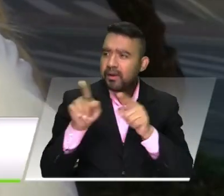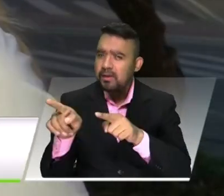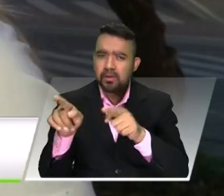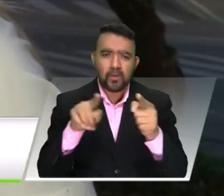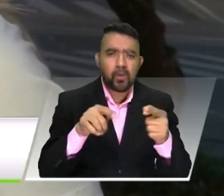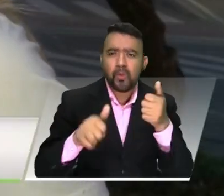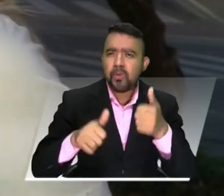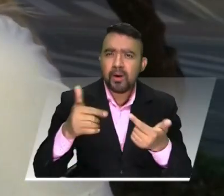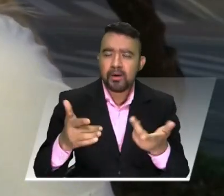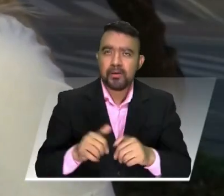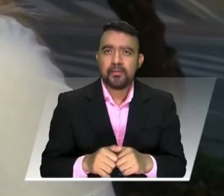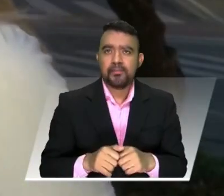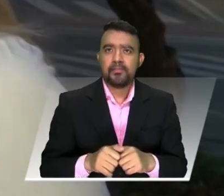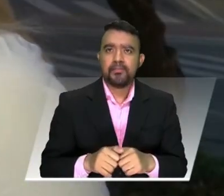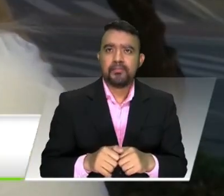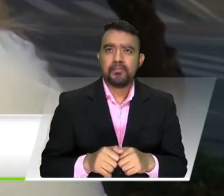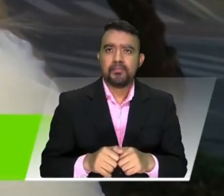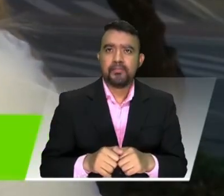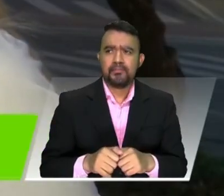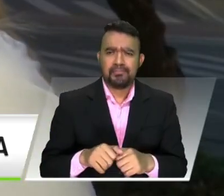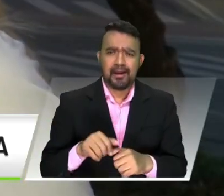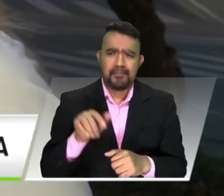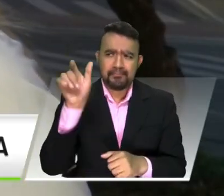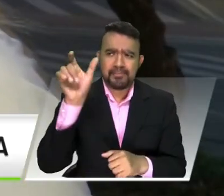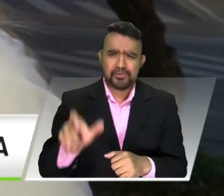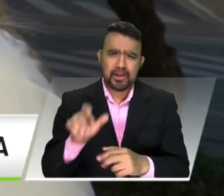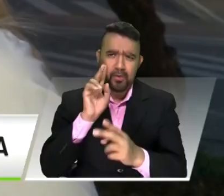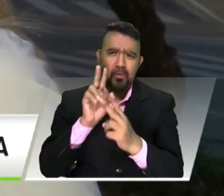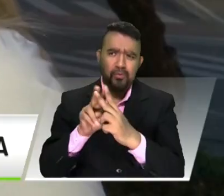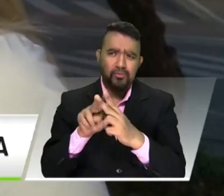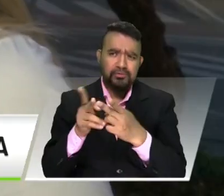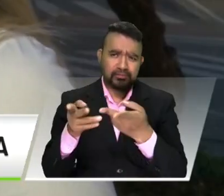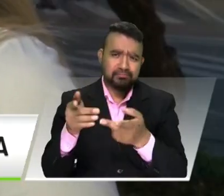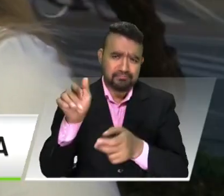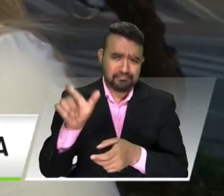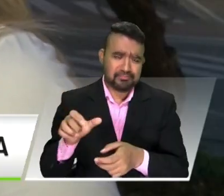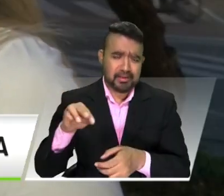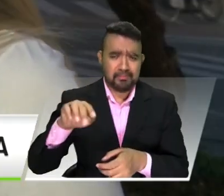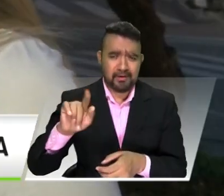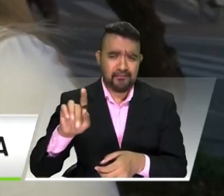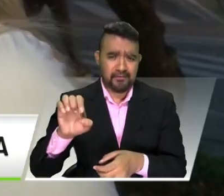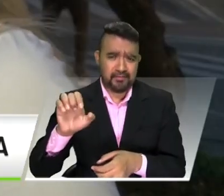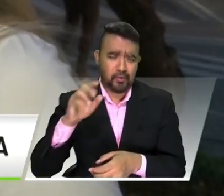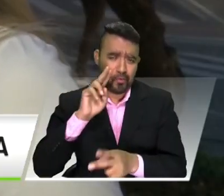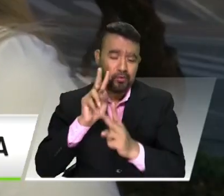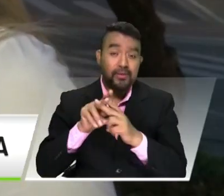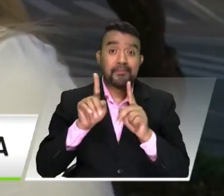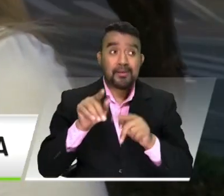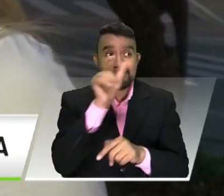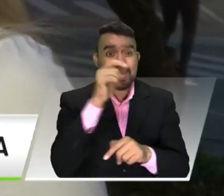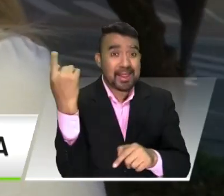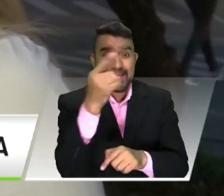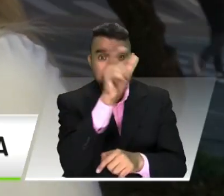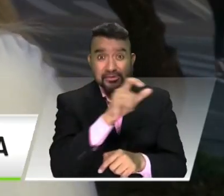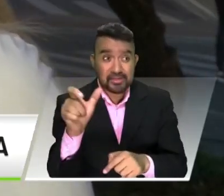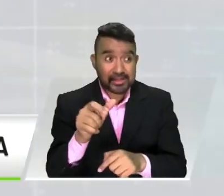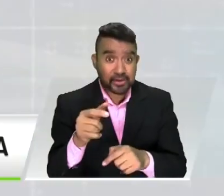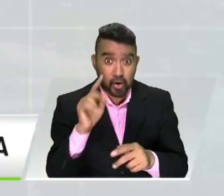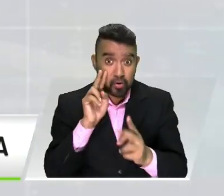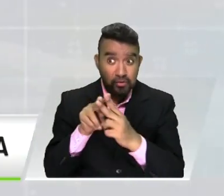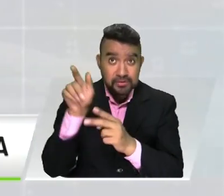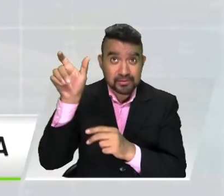la conductora. Yo porque la conozco y porque sé que es MAPE, pero básicamente los medios, la desinformación, todo